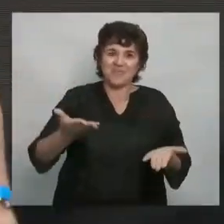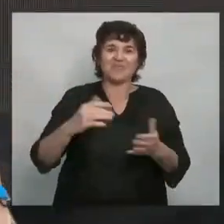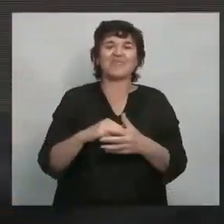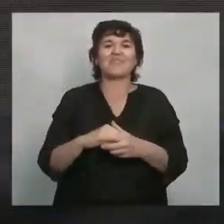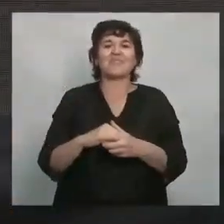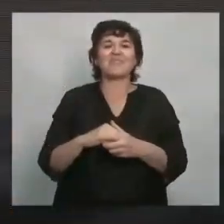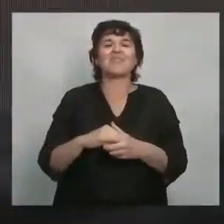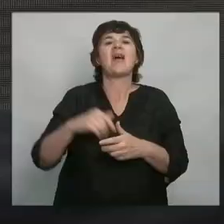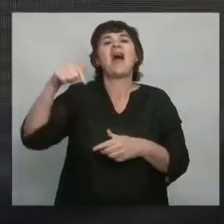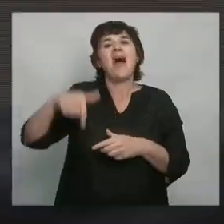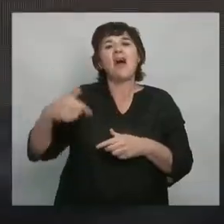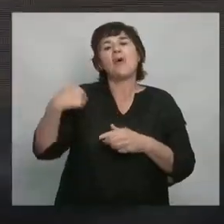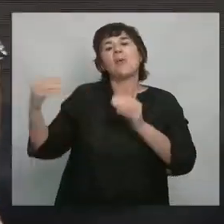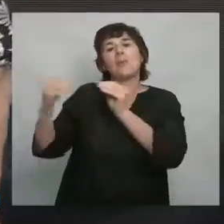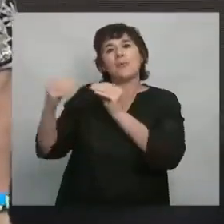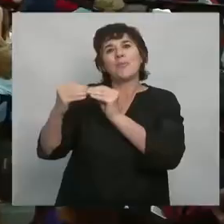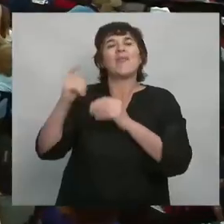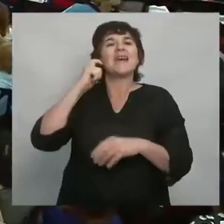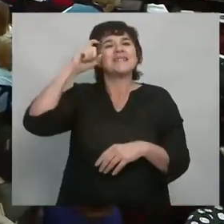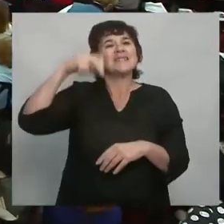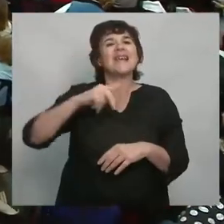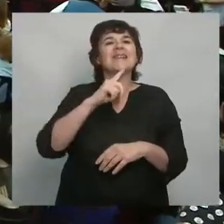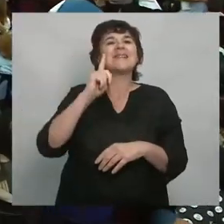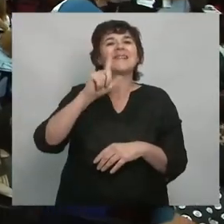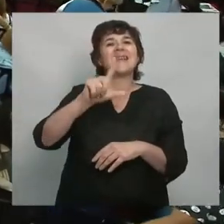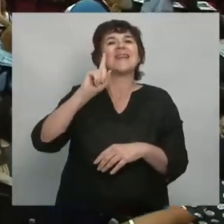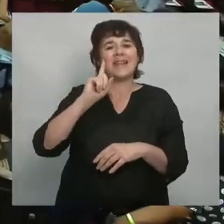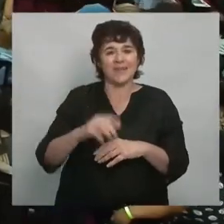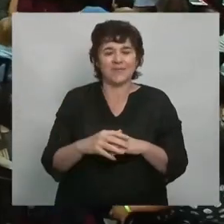el querido compañero Pablo Gentile.